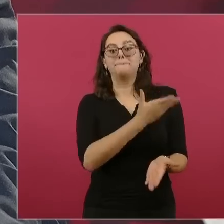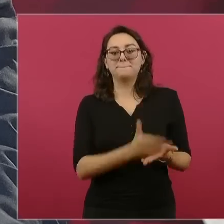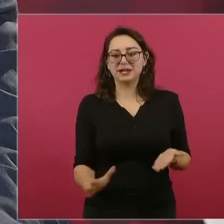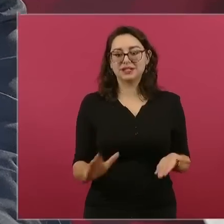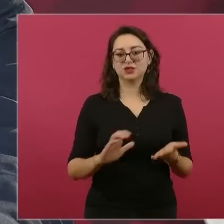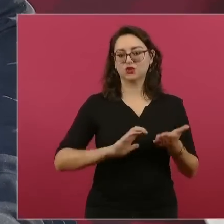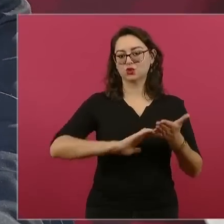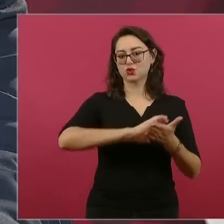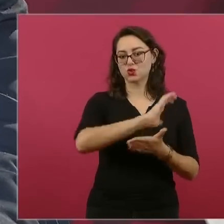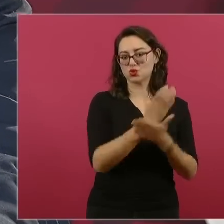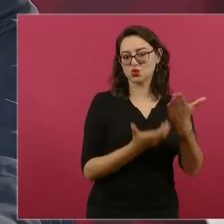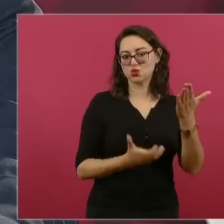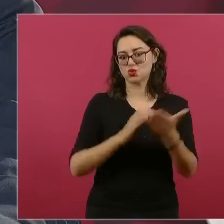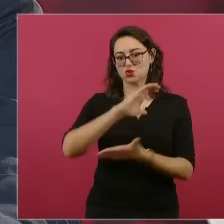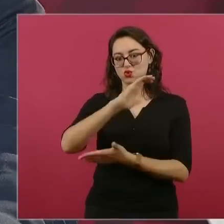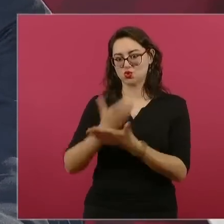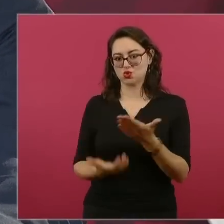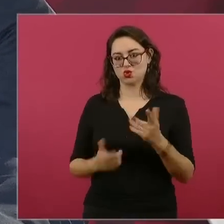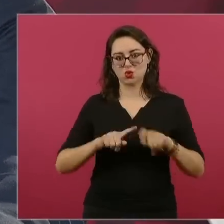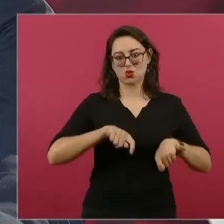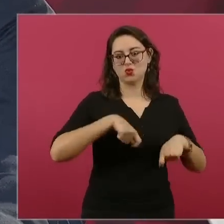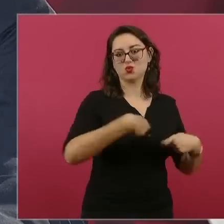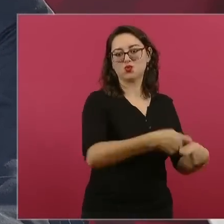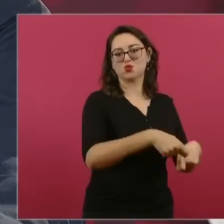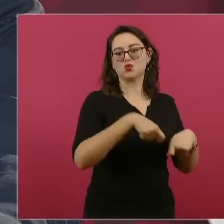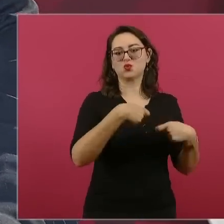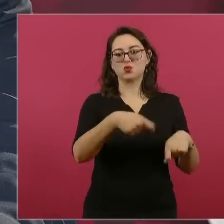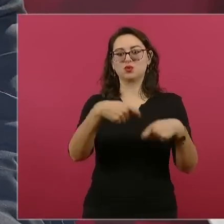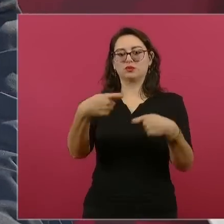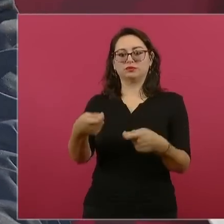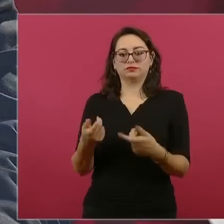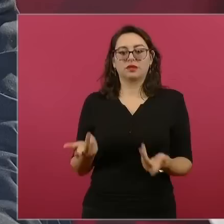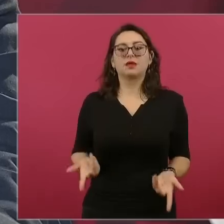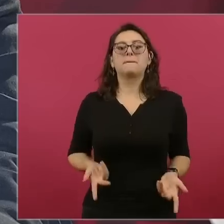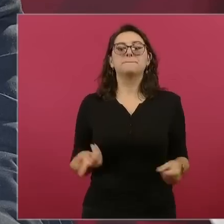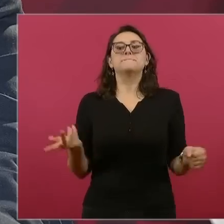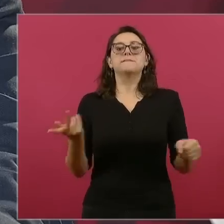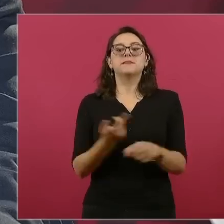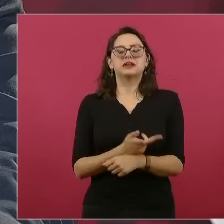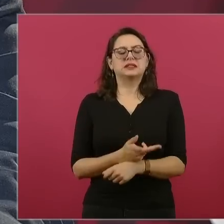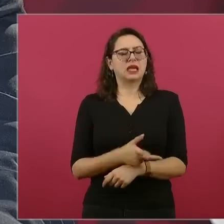Los contratos, porque las empresas periodísticas